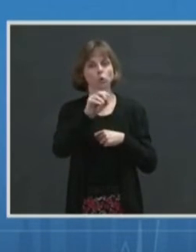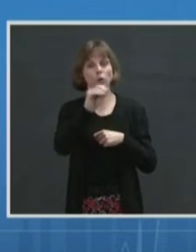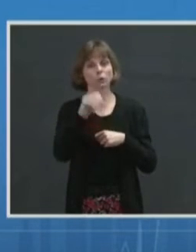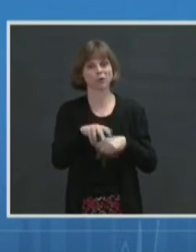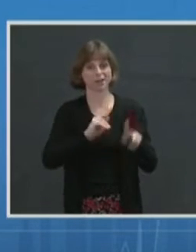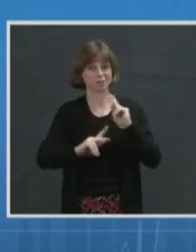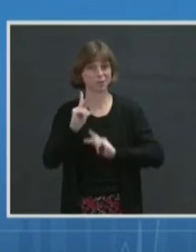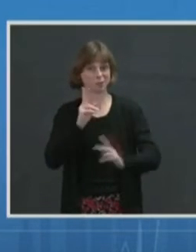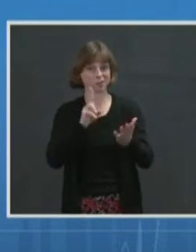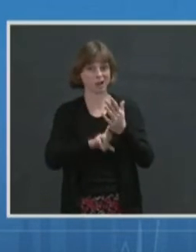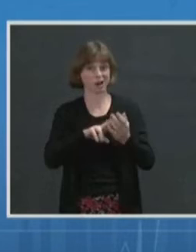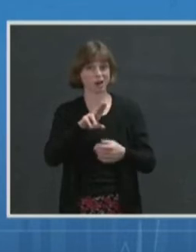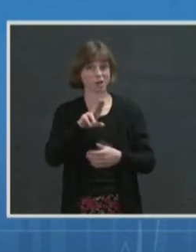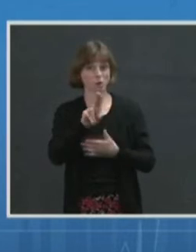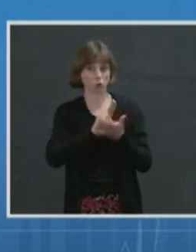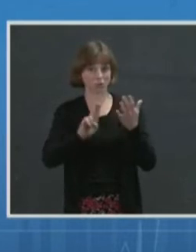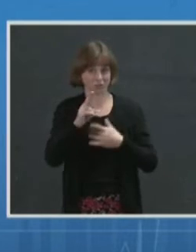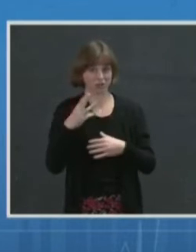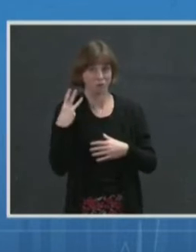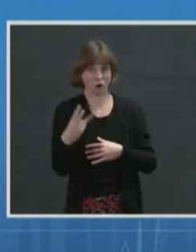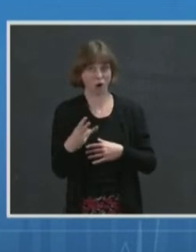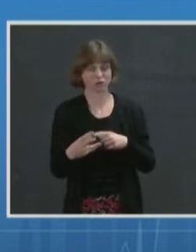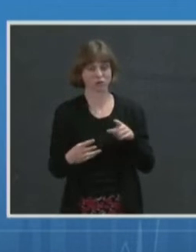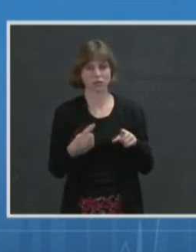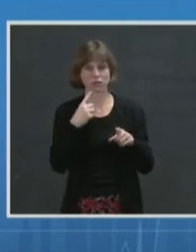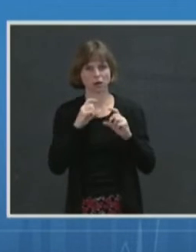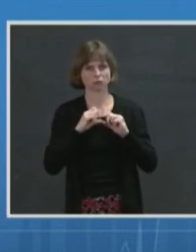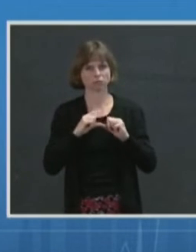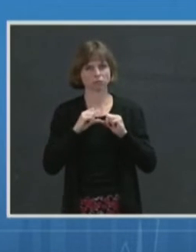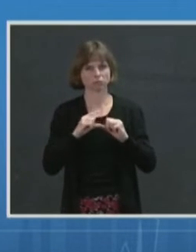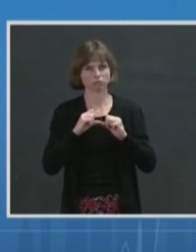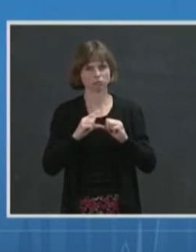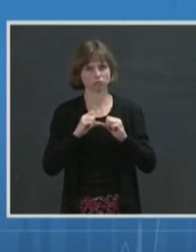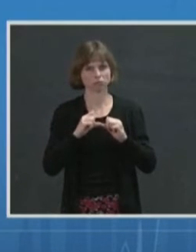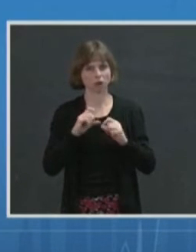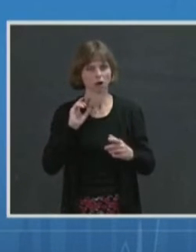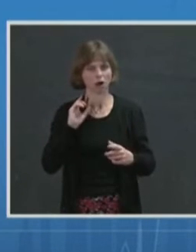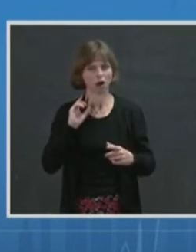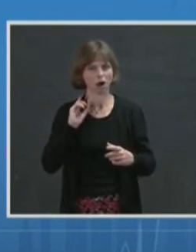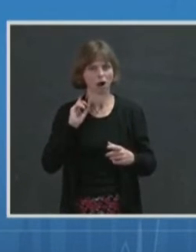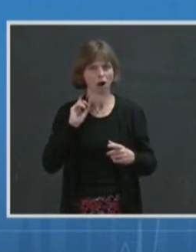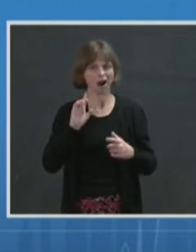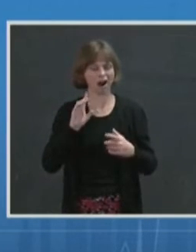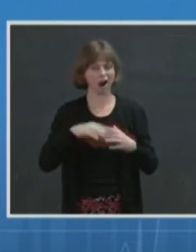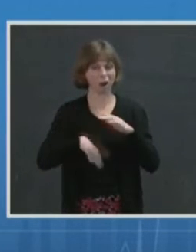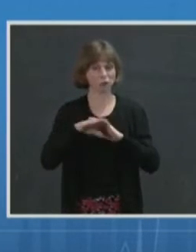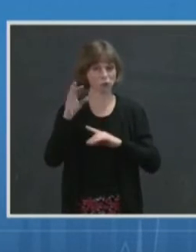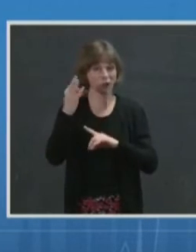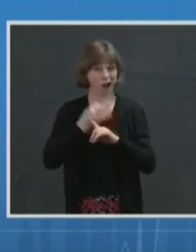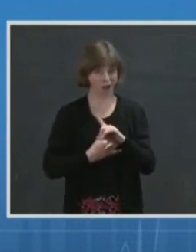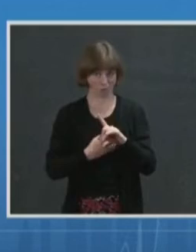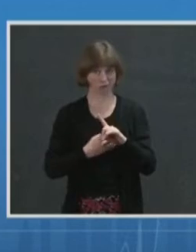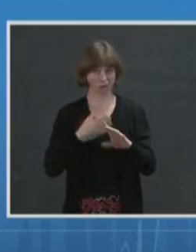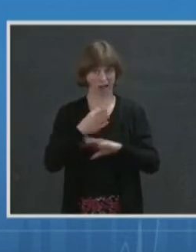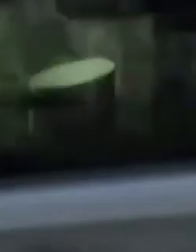informaron síntomas persistentes durante nueve meses después de la enfermedad la fatiga fue el síntoma más común entre tanto